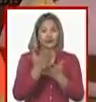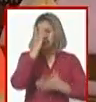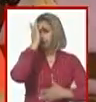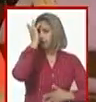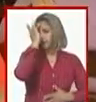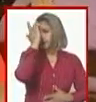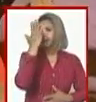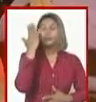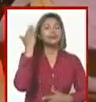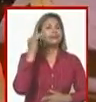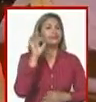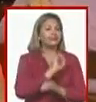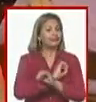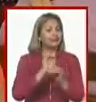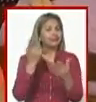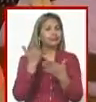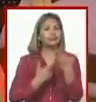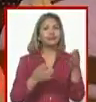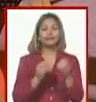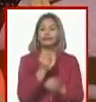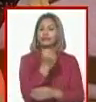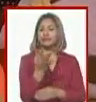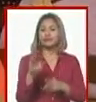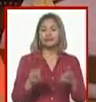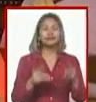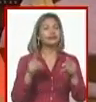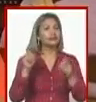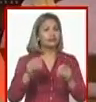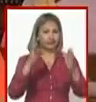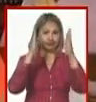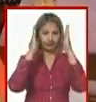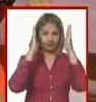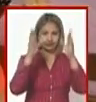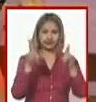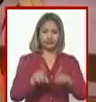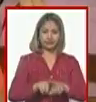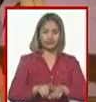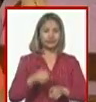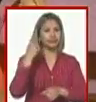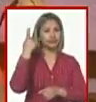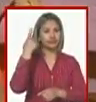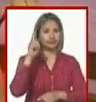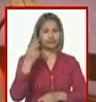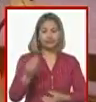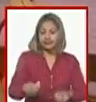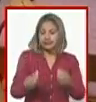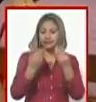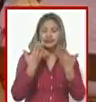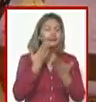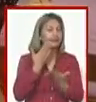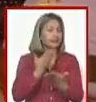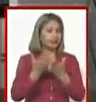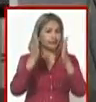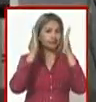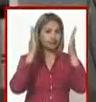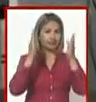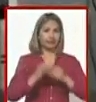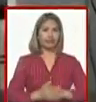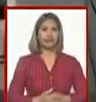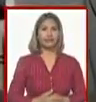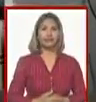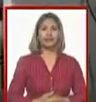pero no hay de otra de alguna manera tienen que hacerse escuchar también para que nos den una buena atención